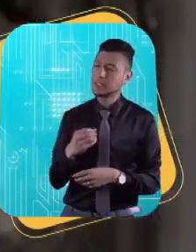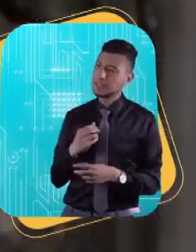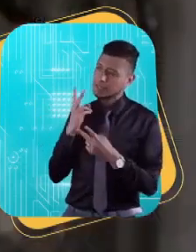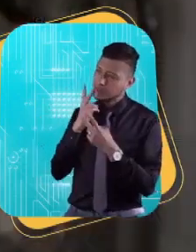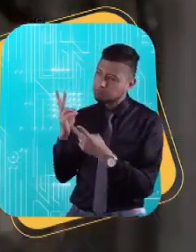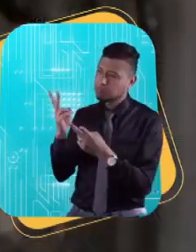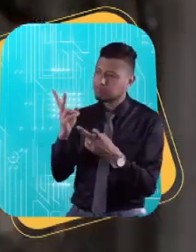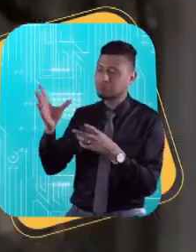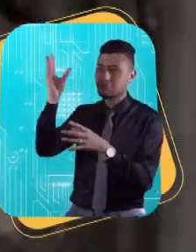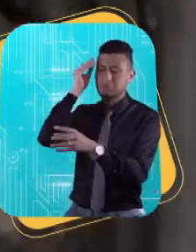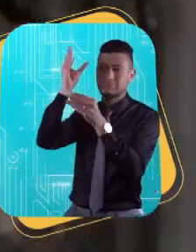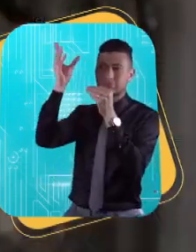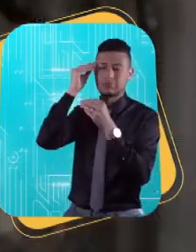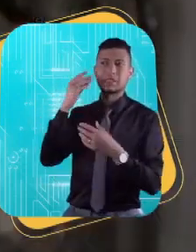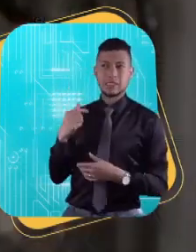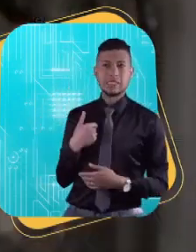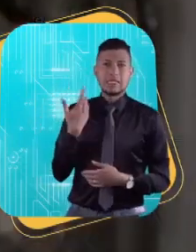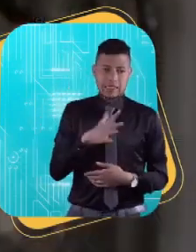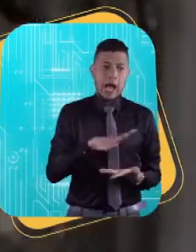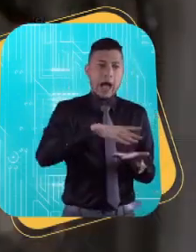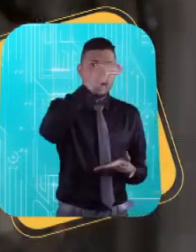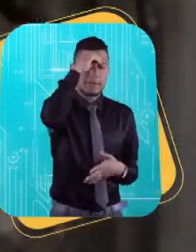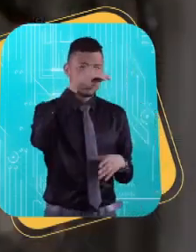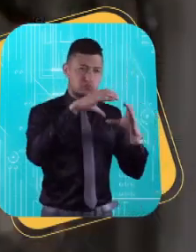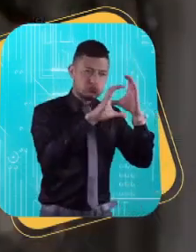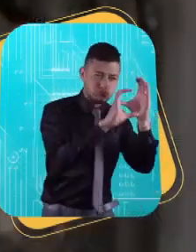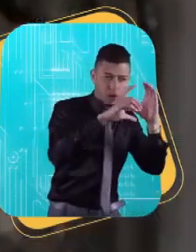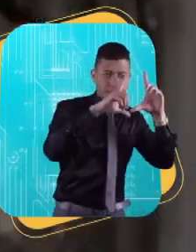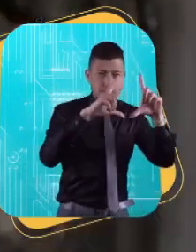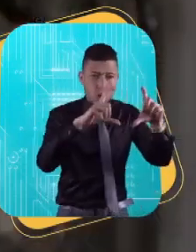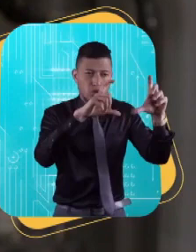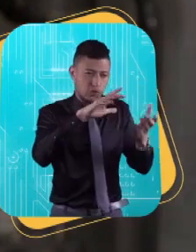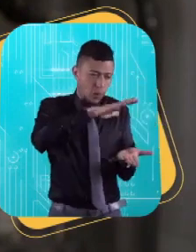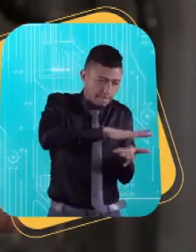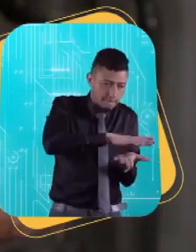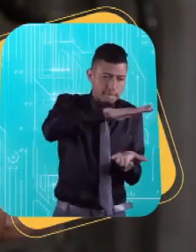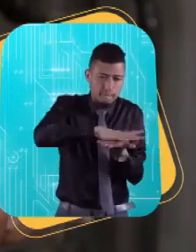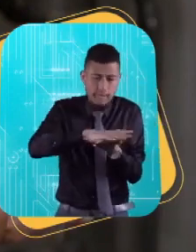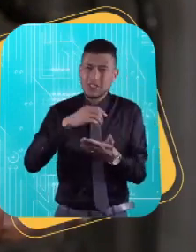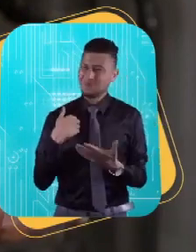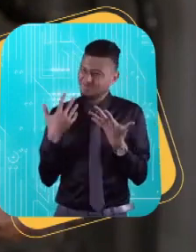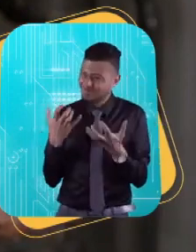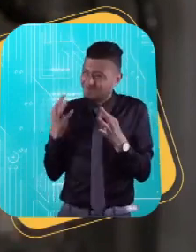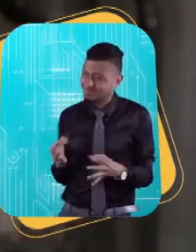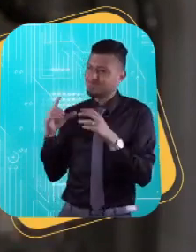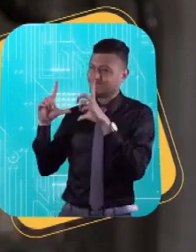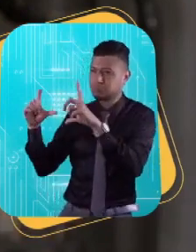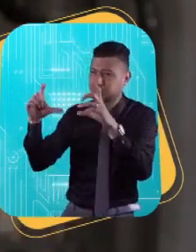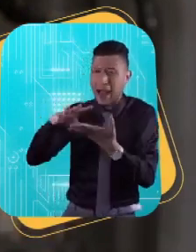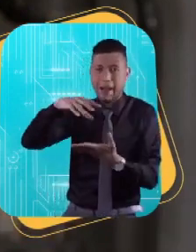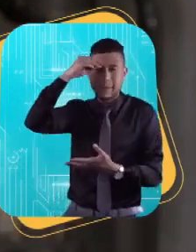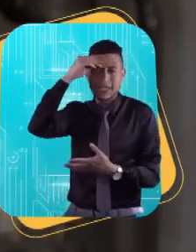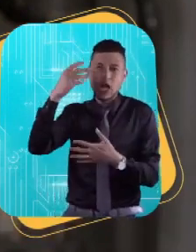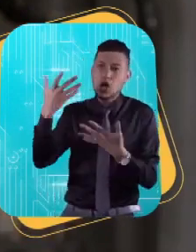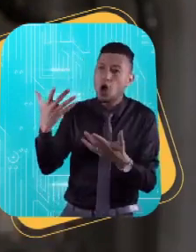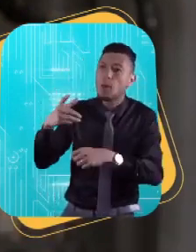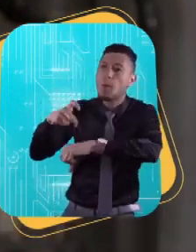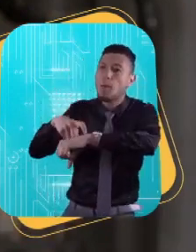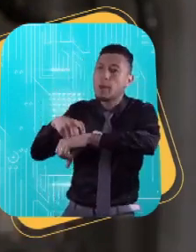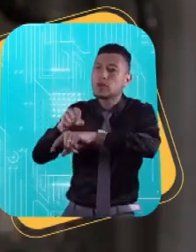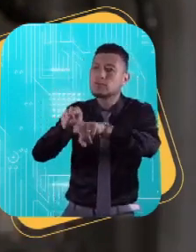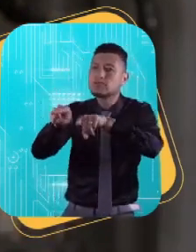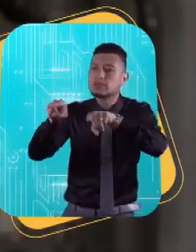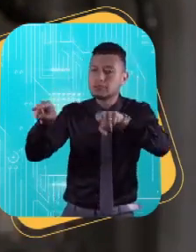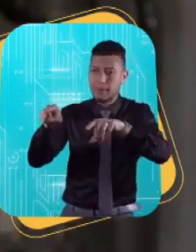yo, algún día tengo que ver cómo se toman esa foto. Ya aprendí qué era fotomecánica y qué era fotograbado. Ahora quiero aprender fotografía.